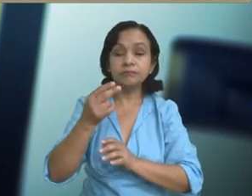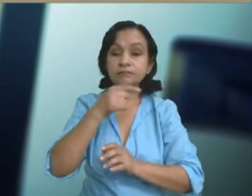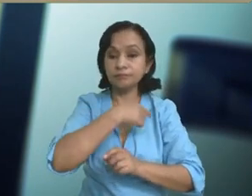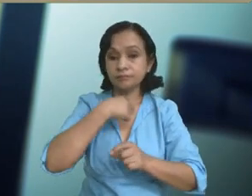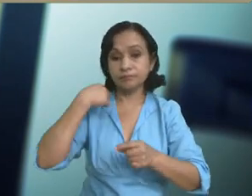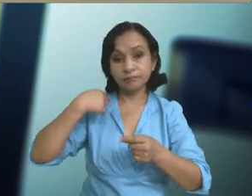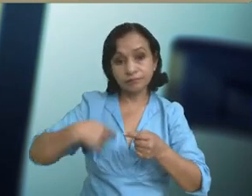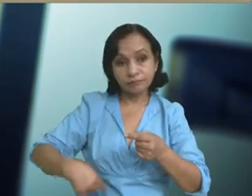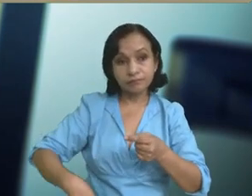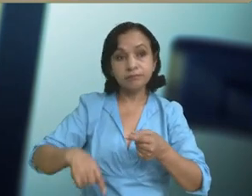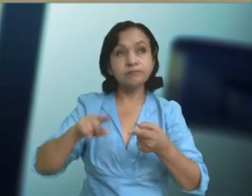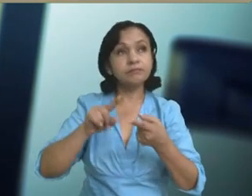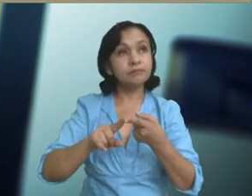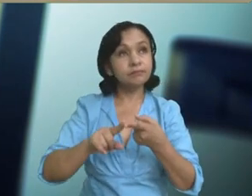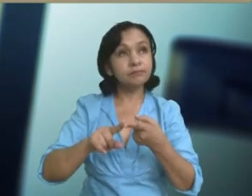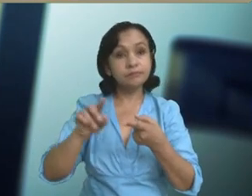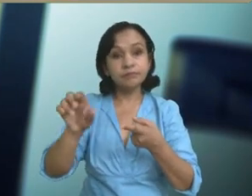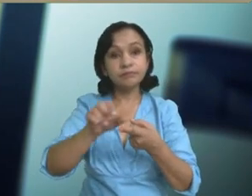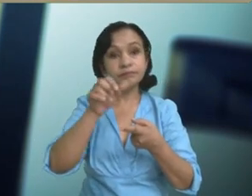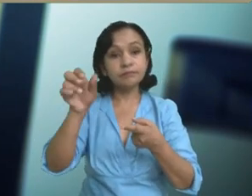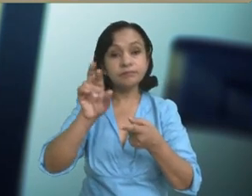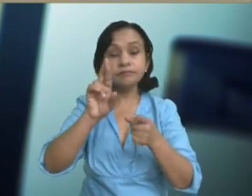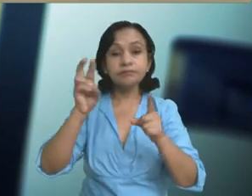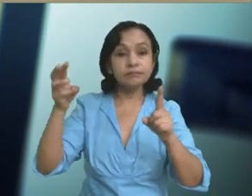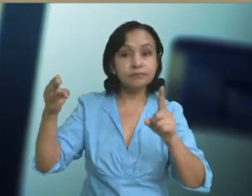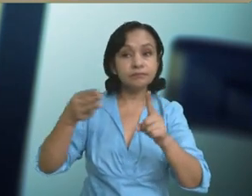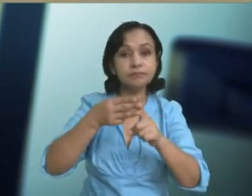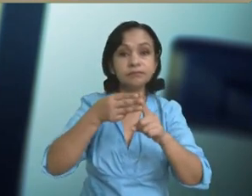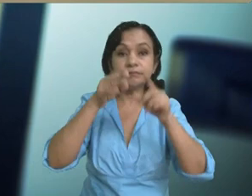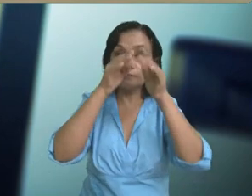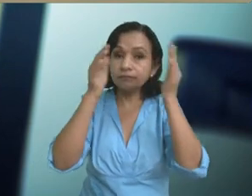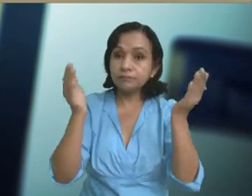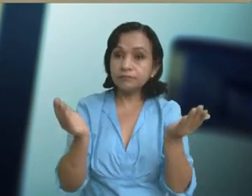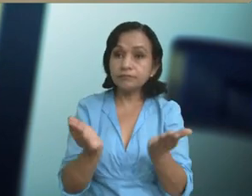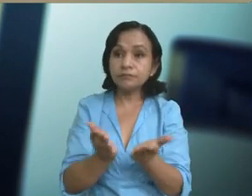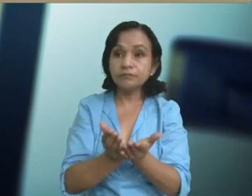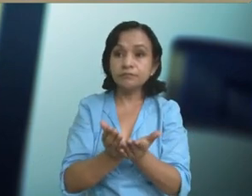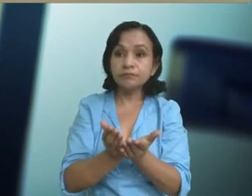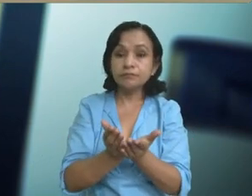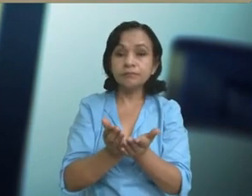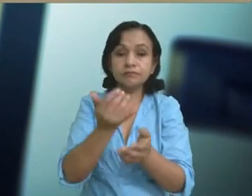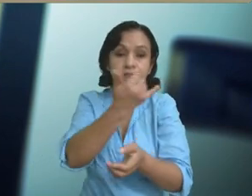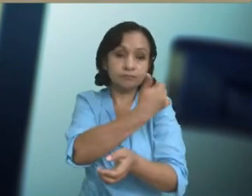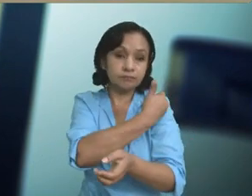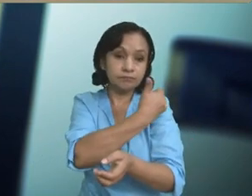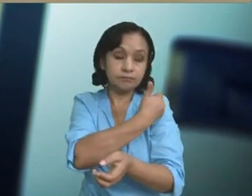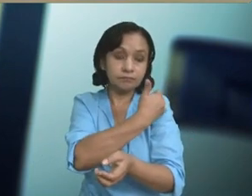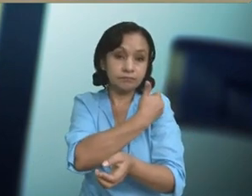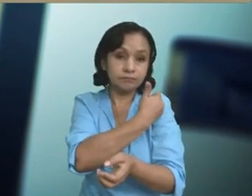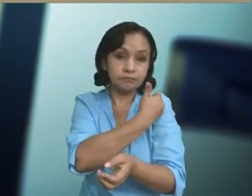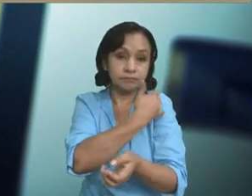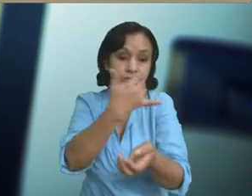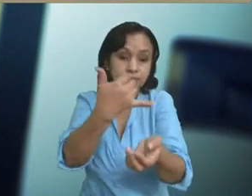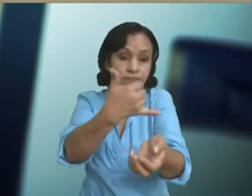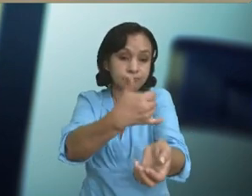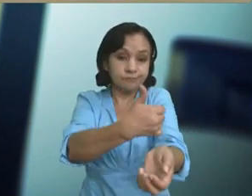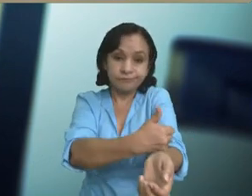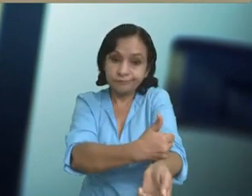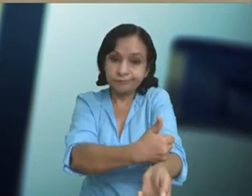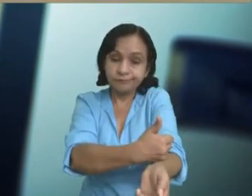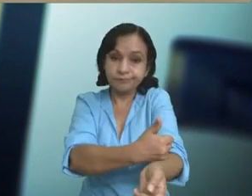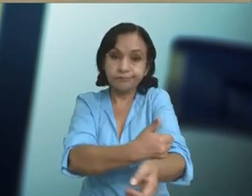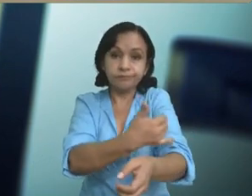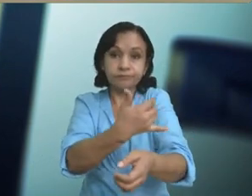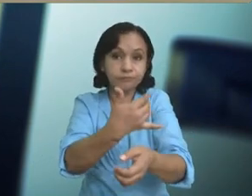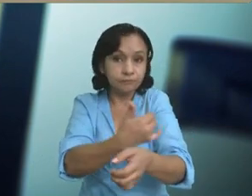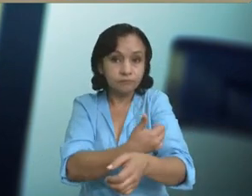y en otras regiones del mundo. El medicamento se administra en el hospital, por vía intramuscular o subcutánea.